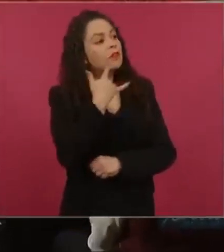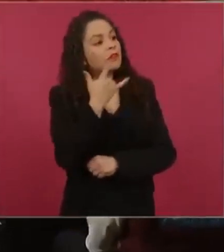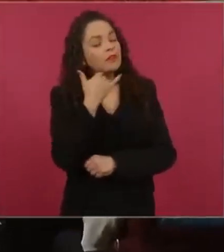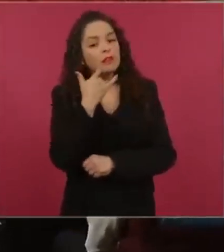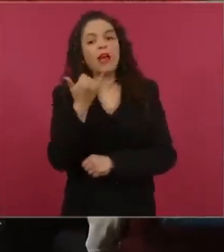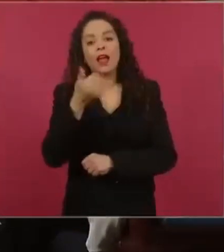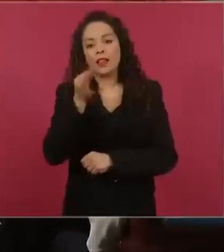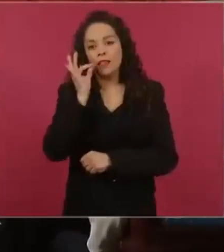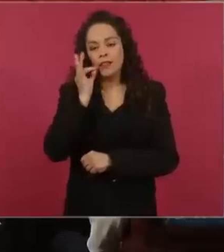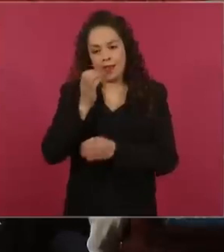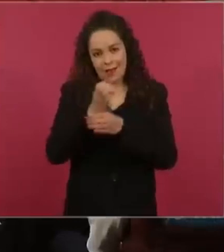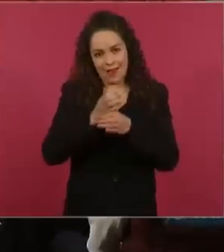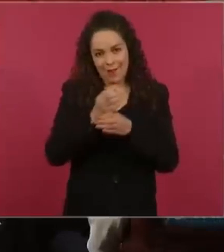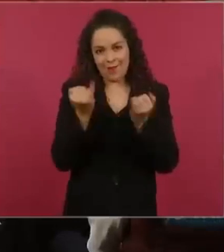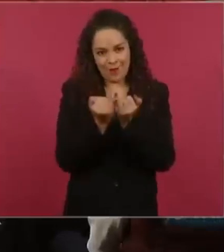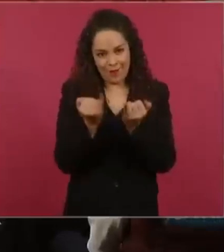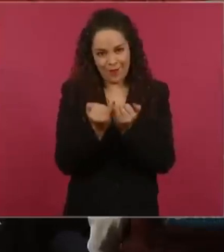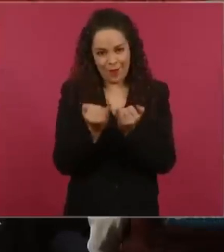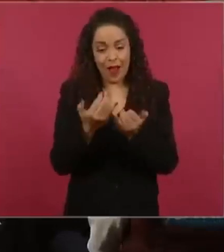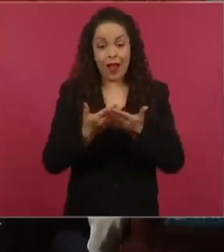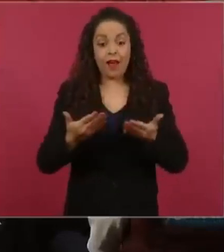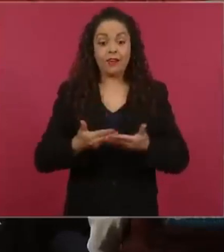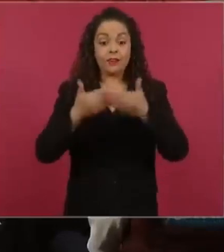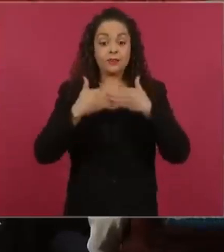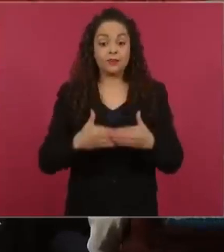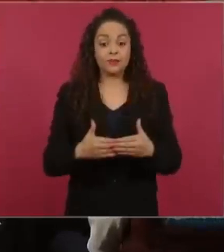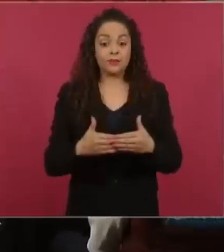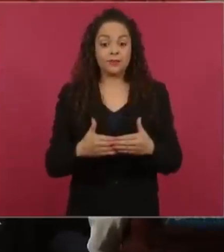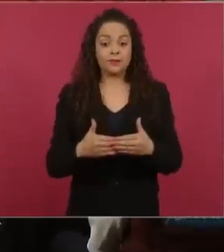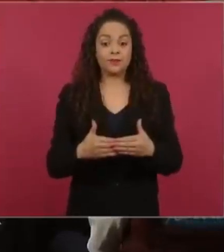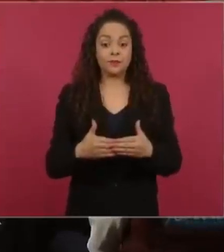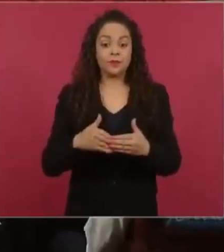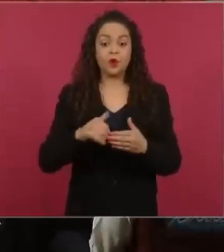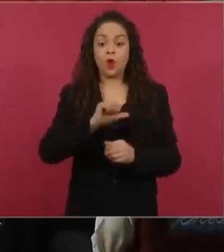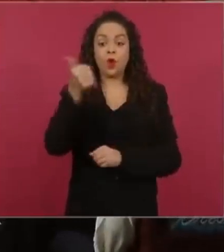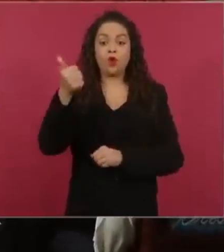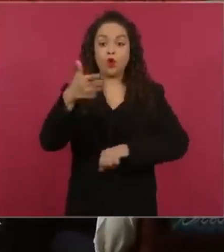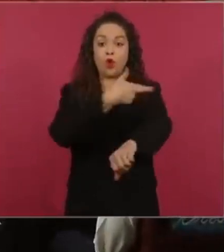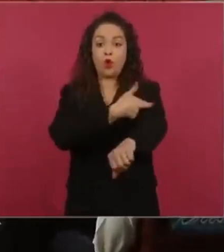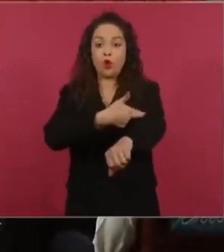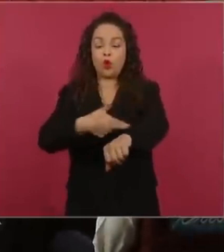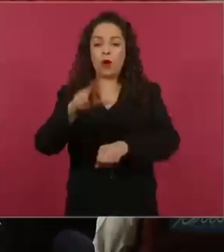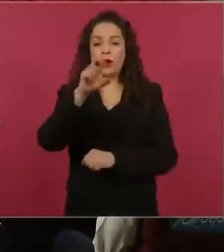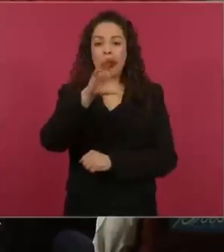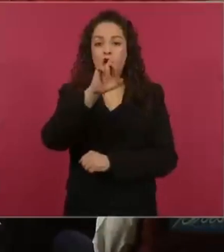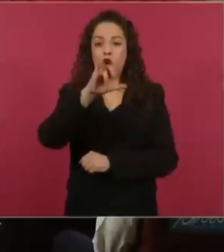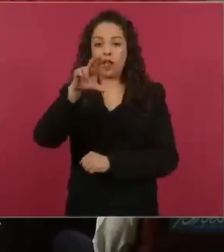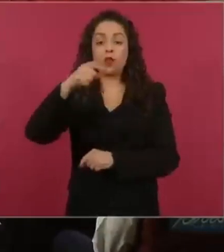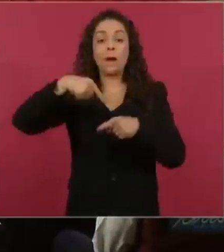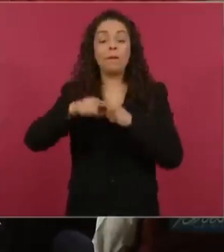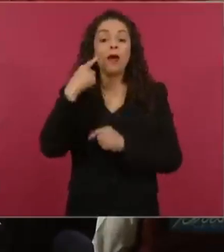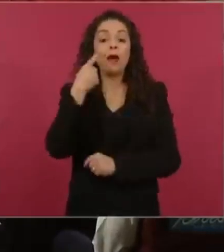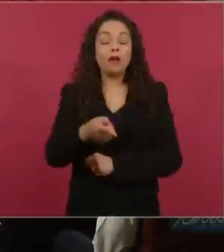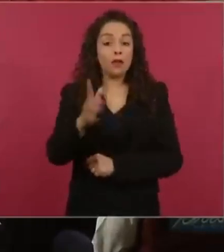café. Y ahora lo que sigue, que tenemos que preparar el siguiente recorrido, es la velocidad. Vamos a empezar